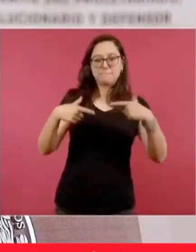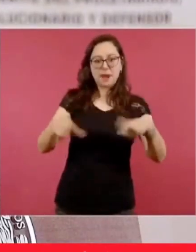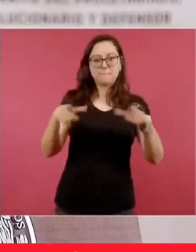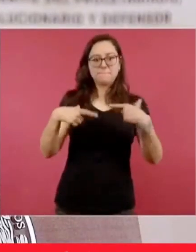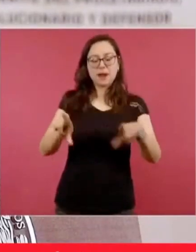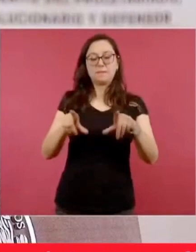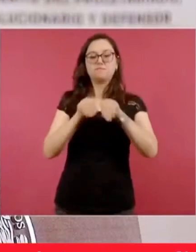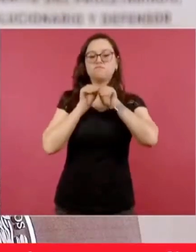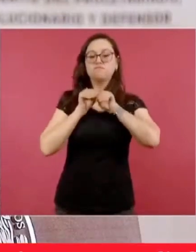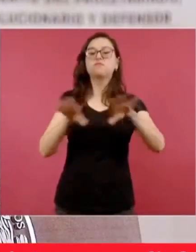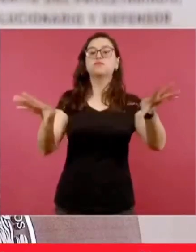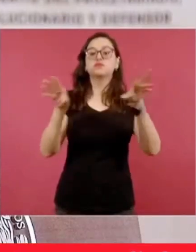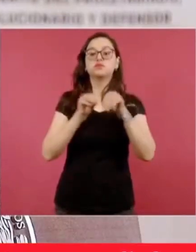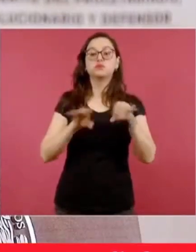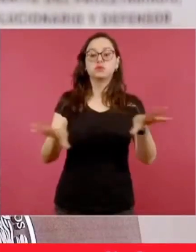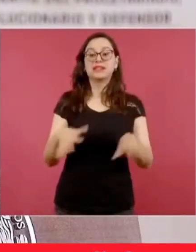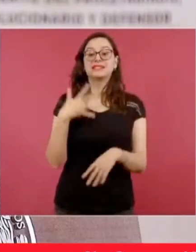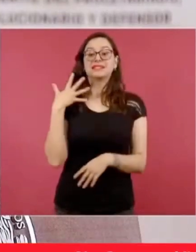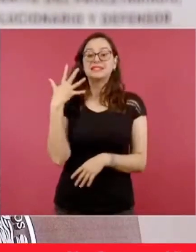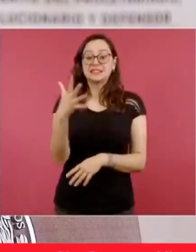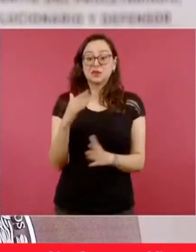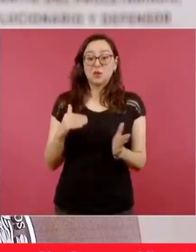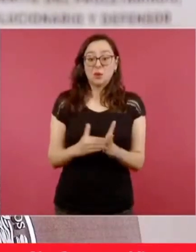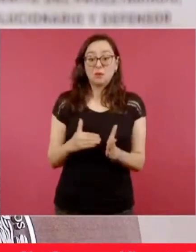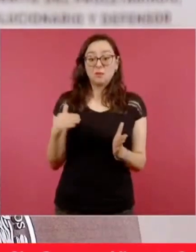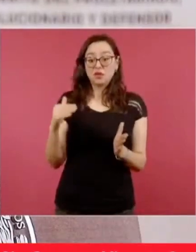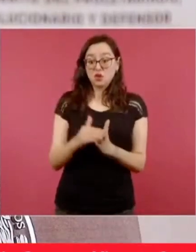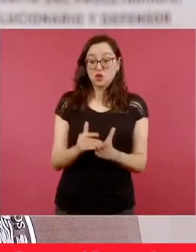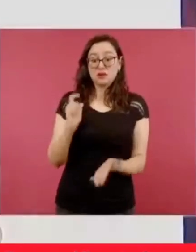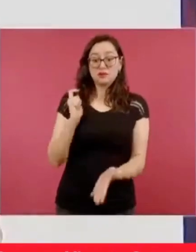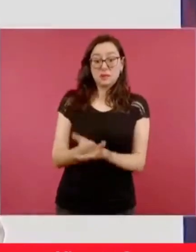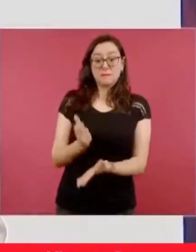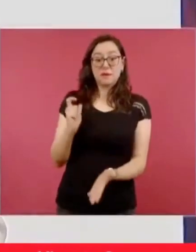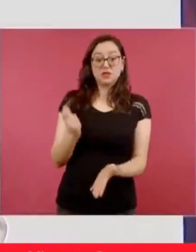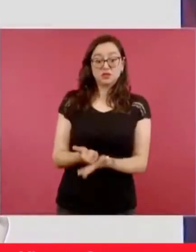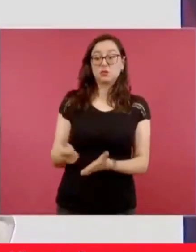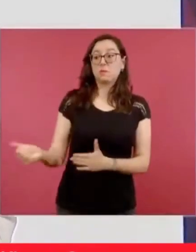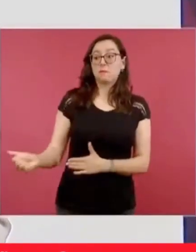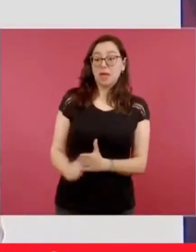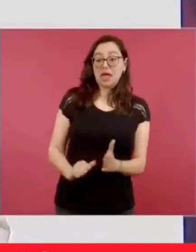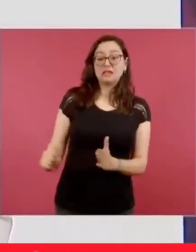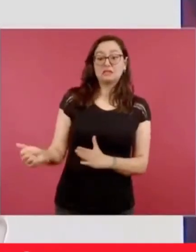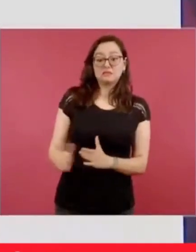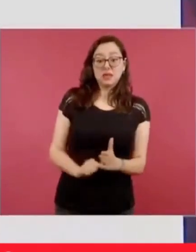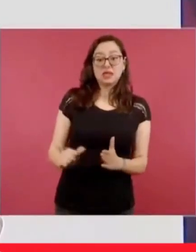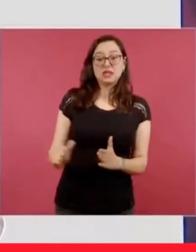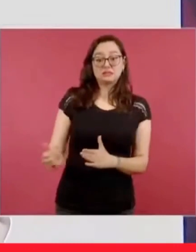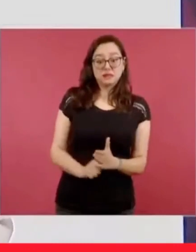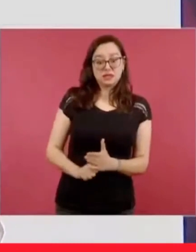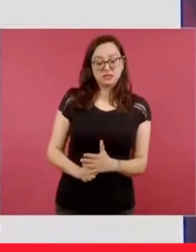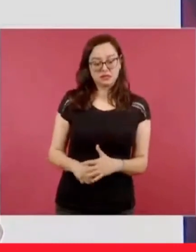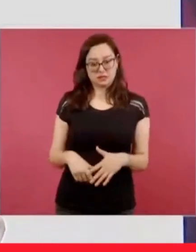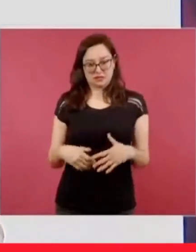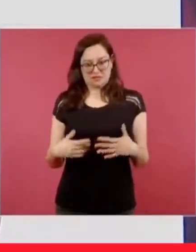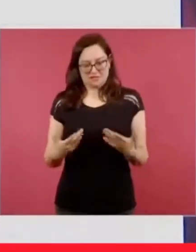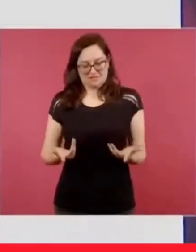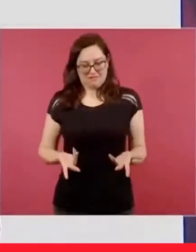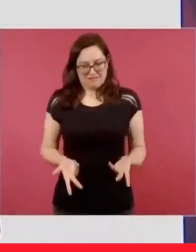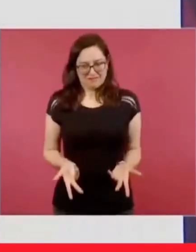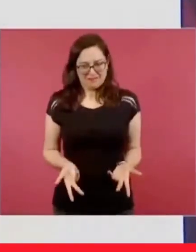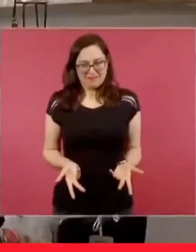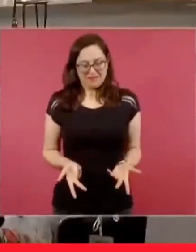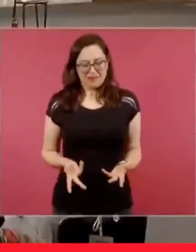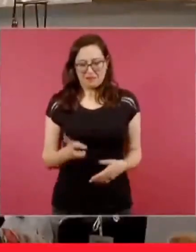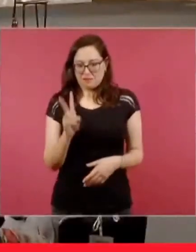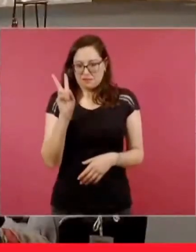ascender a más de 5 millones de pesos mensuales. Y ustedes dirán, pues esto, la verdad es que es